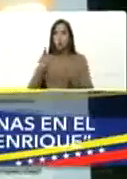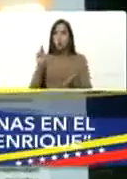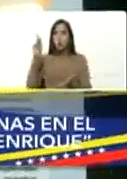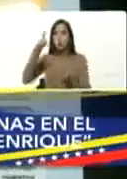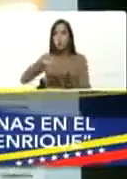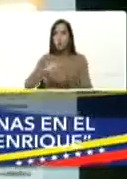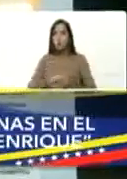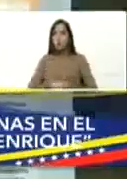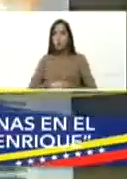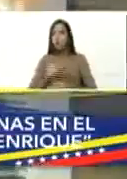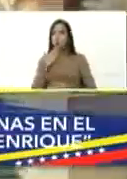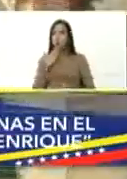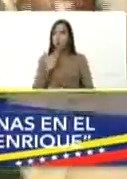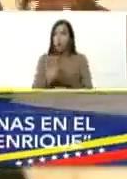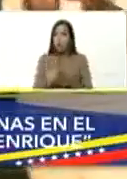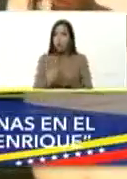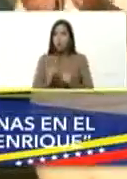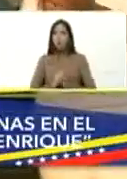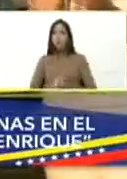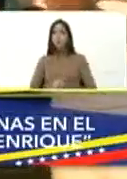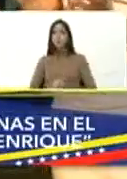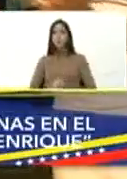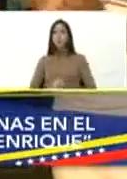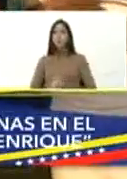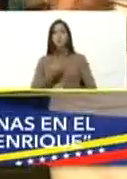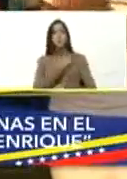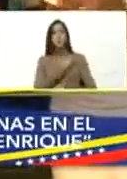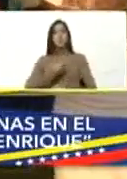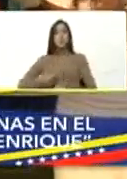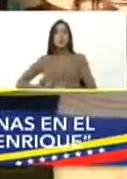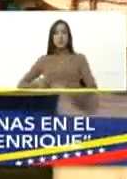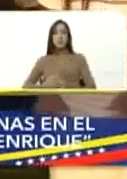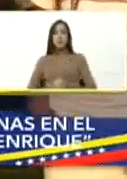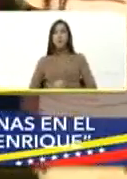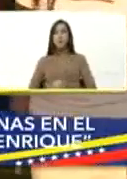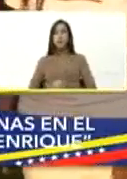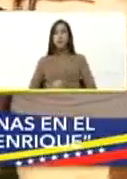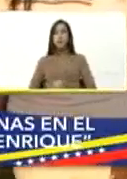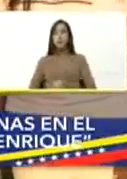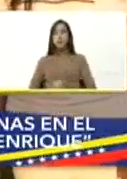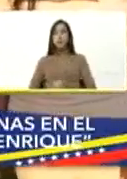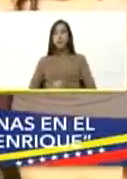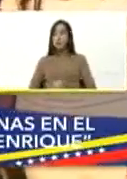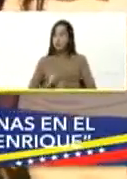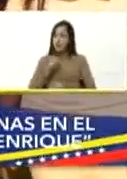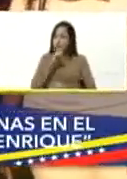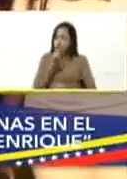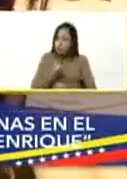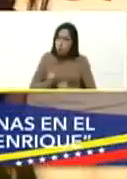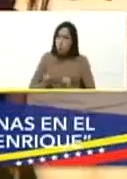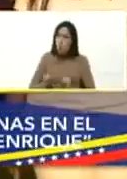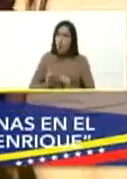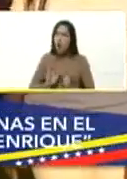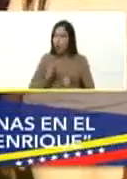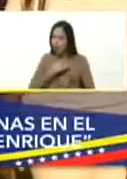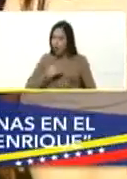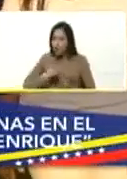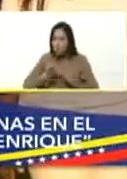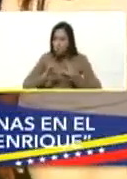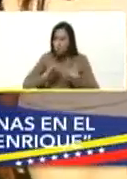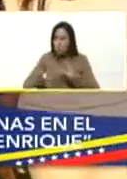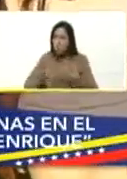Gracias, Jonathan. Gracias, Flor. Presidente, no sé si usted tiene alguna pregunta, si quiere interactuar acá